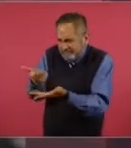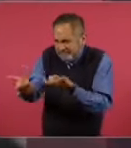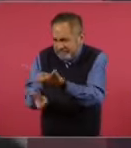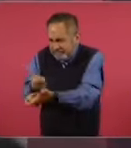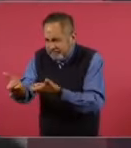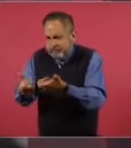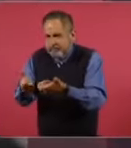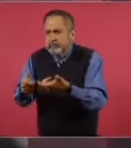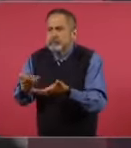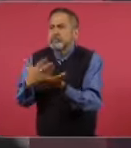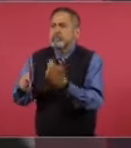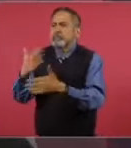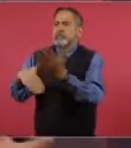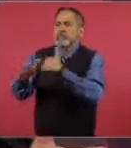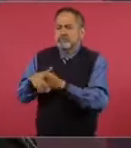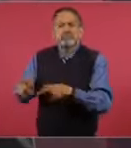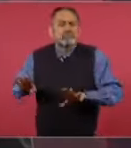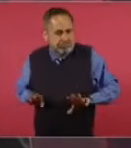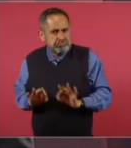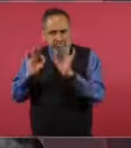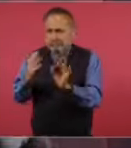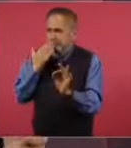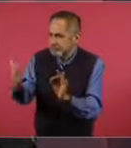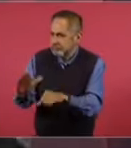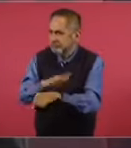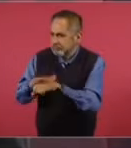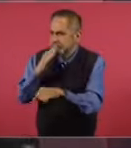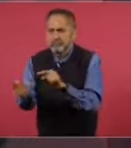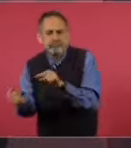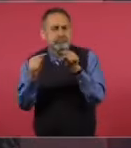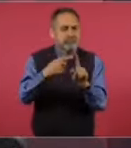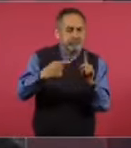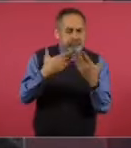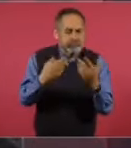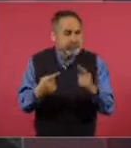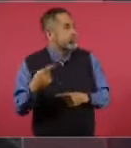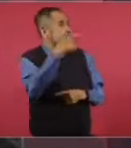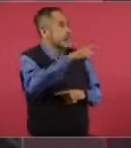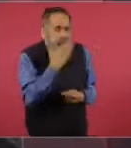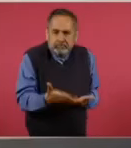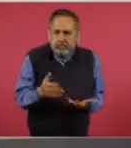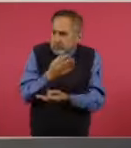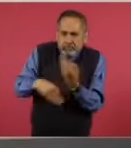sí, le va bien al de abajo, le va bien al de en medio y le va bien al de arriba.